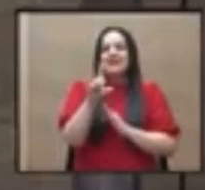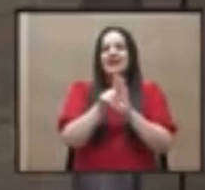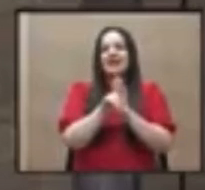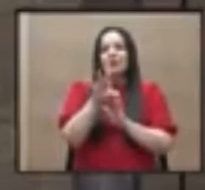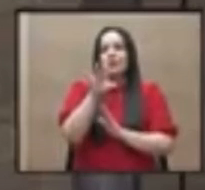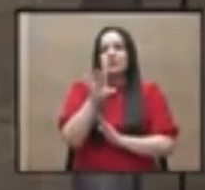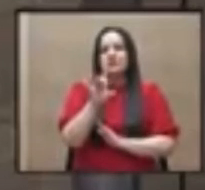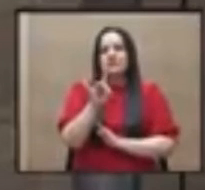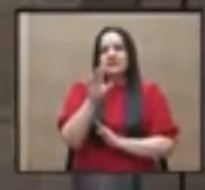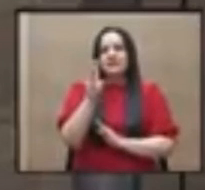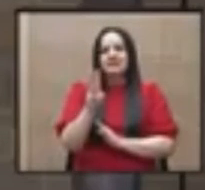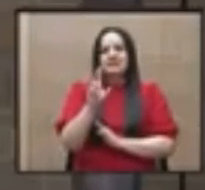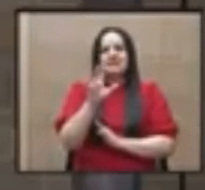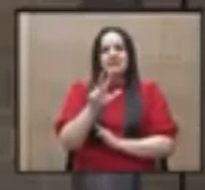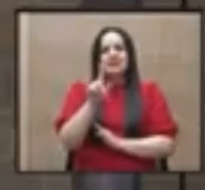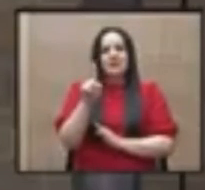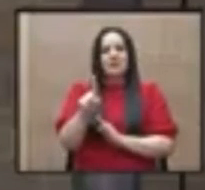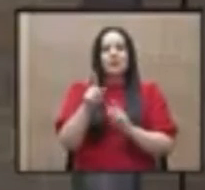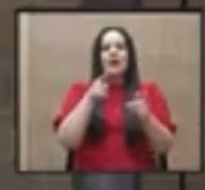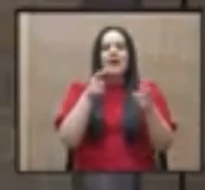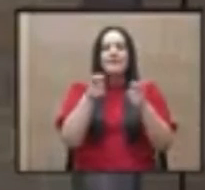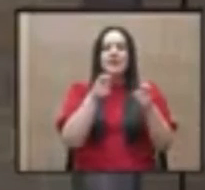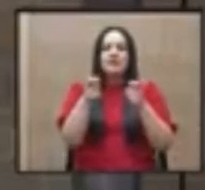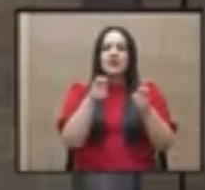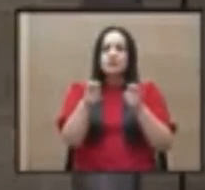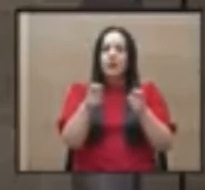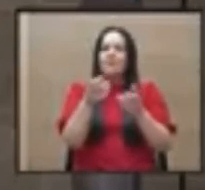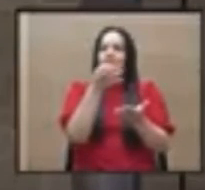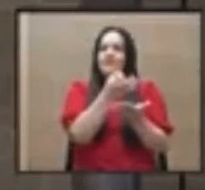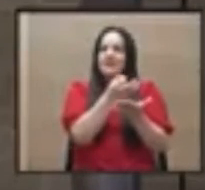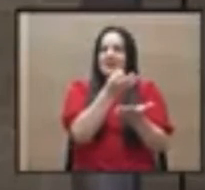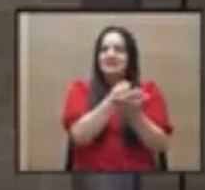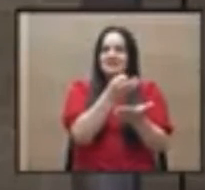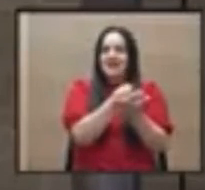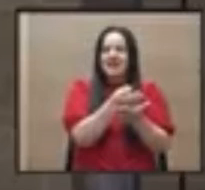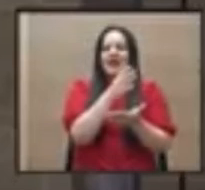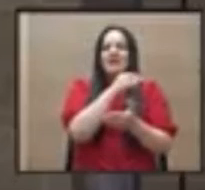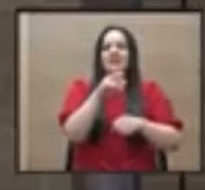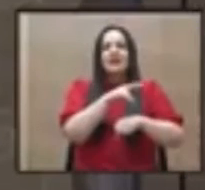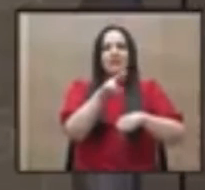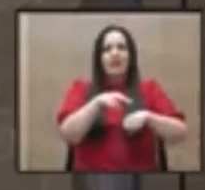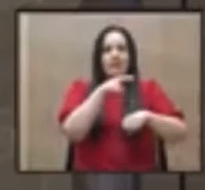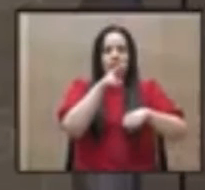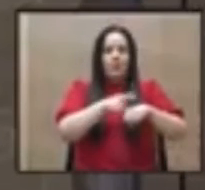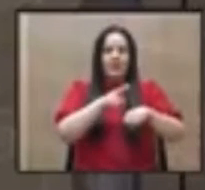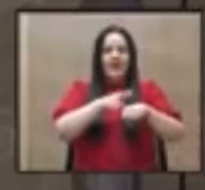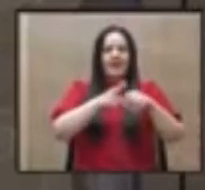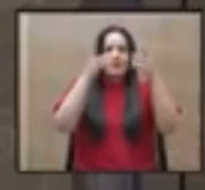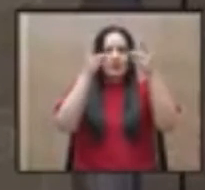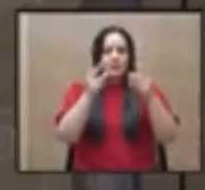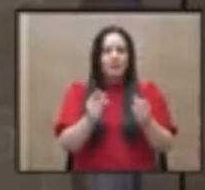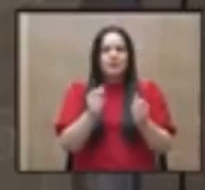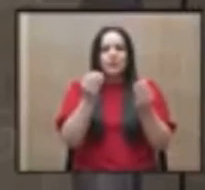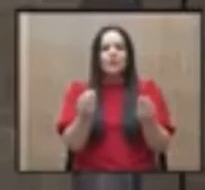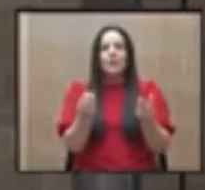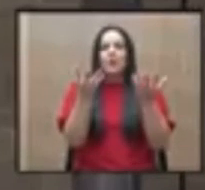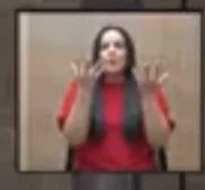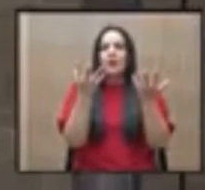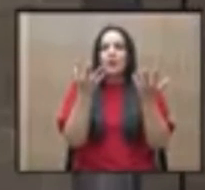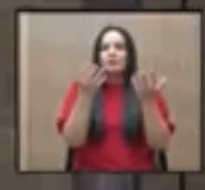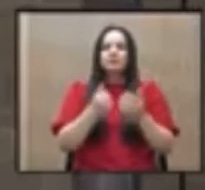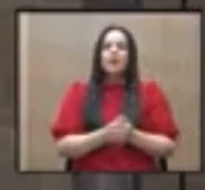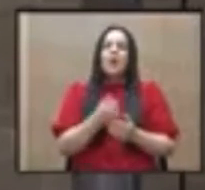la Administración Financiera de la República y presupuestos públicos. Por